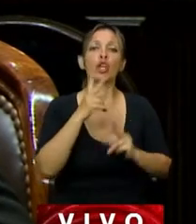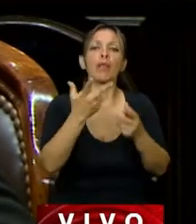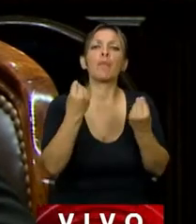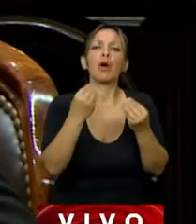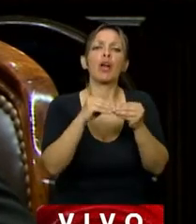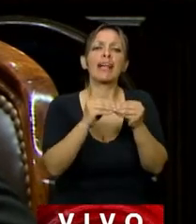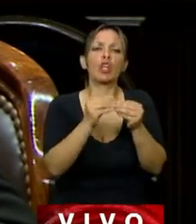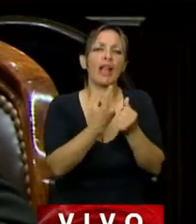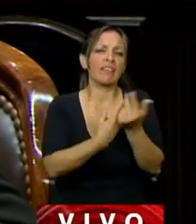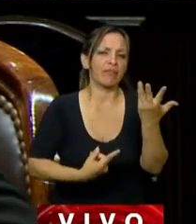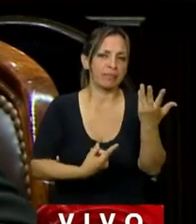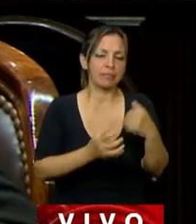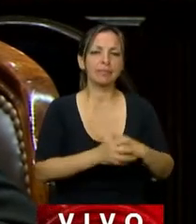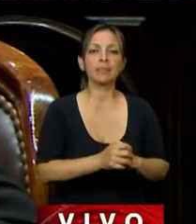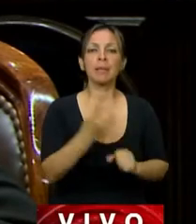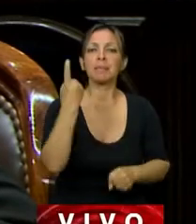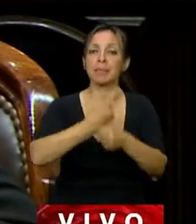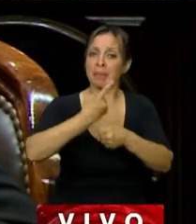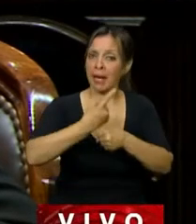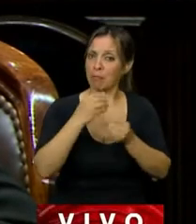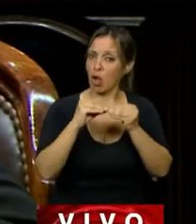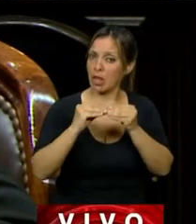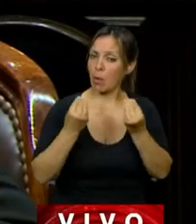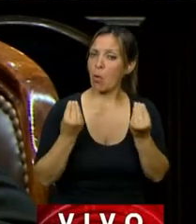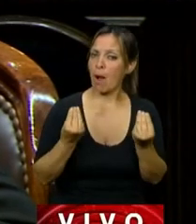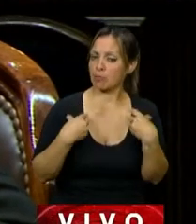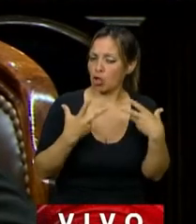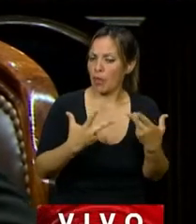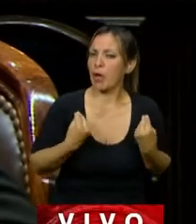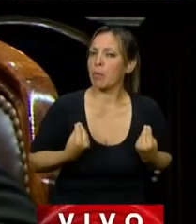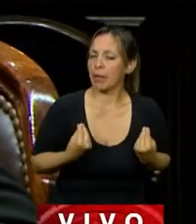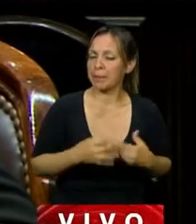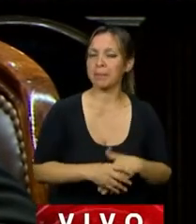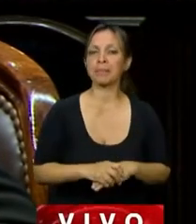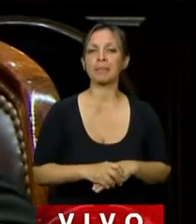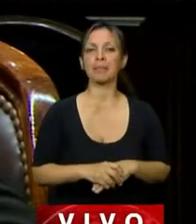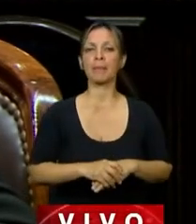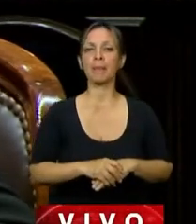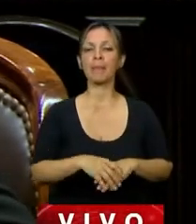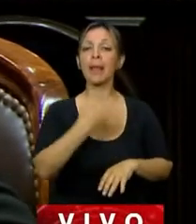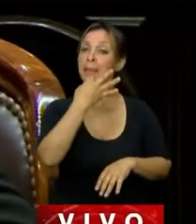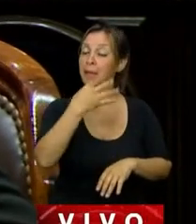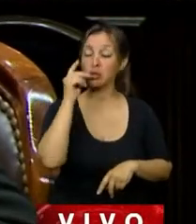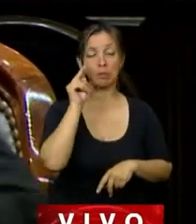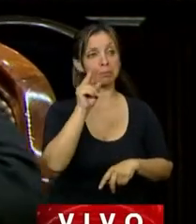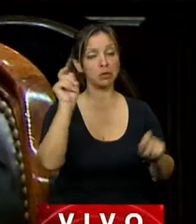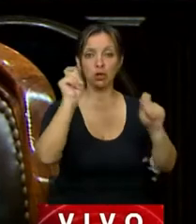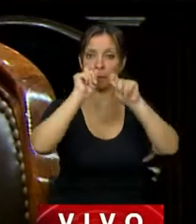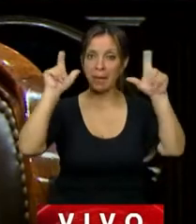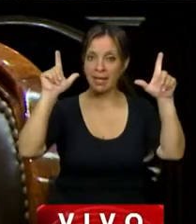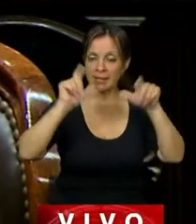razones. La primera, porque la verdad ha sido una sorpresa